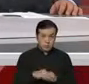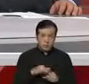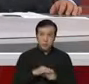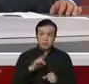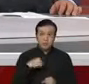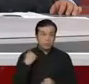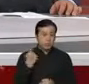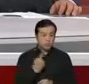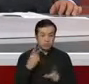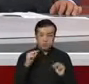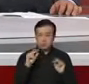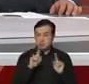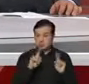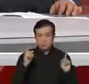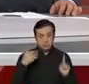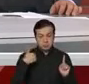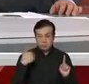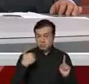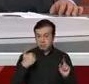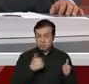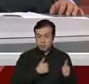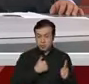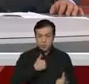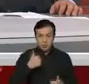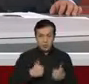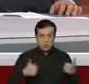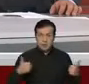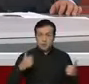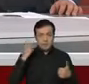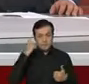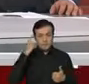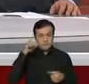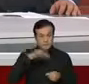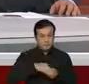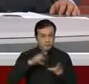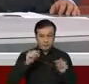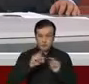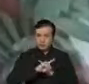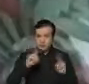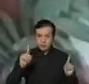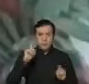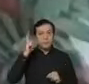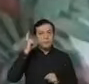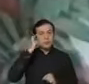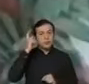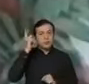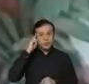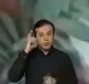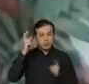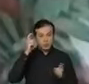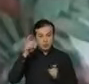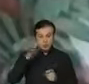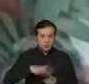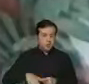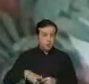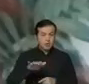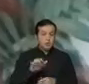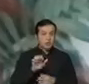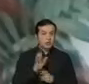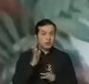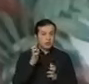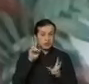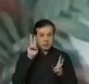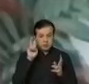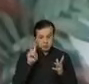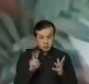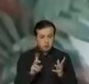Nosotros no tenemos un candidato, nosotros no estamos pensando en las elecciones, nosotros estamos pensando en gobernar este país. Suficientes temas tenemos